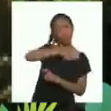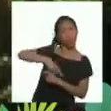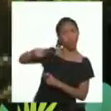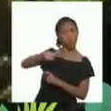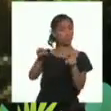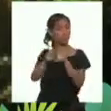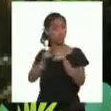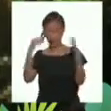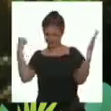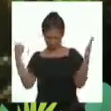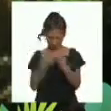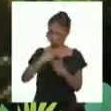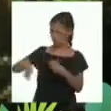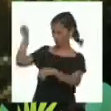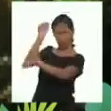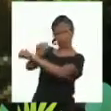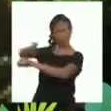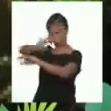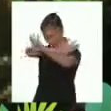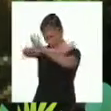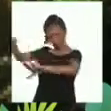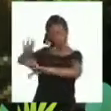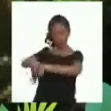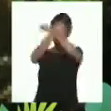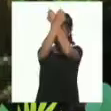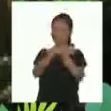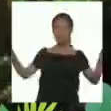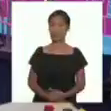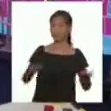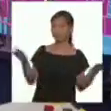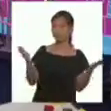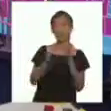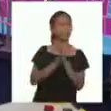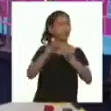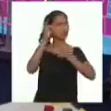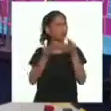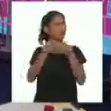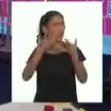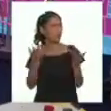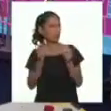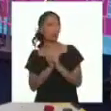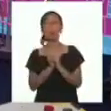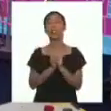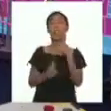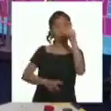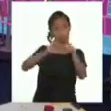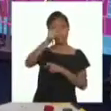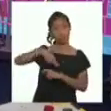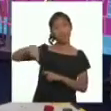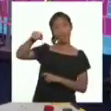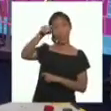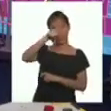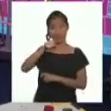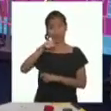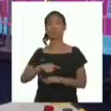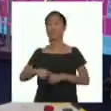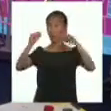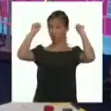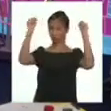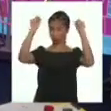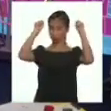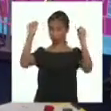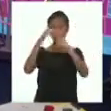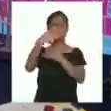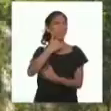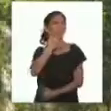se cansaron y decidieron luchar por su independencia. Estábamos hablando de qué pasó con la población luego de la proclamación